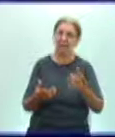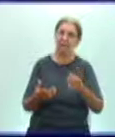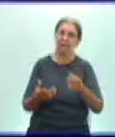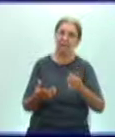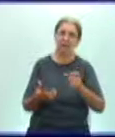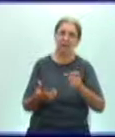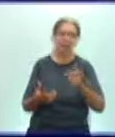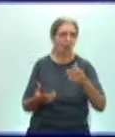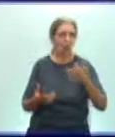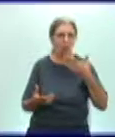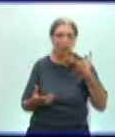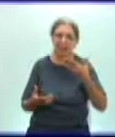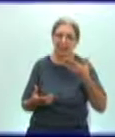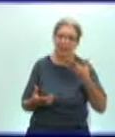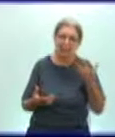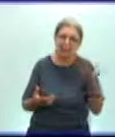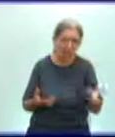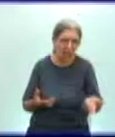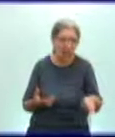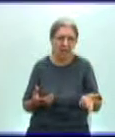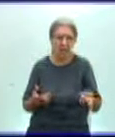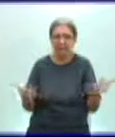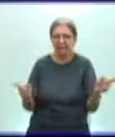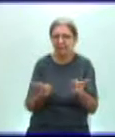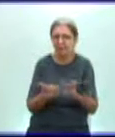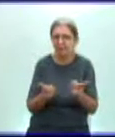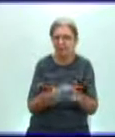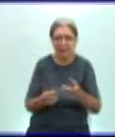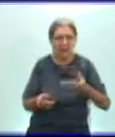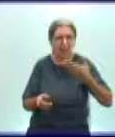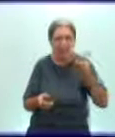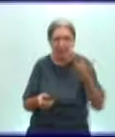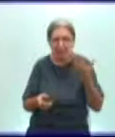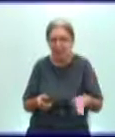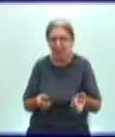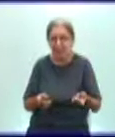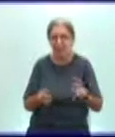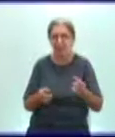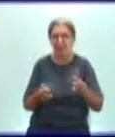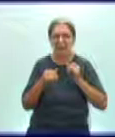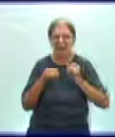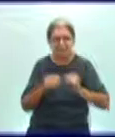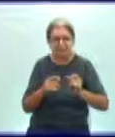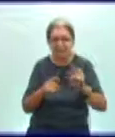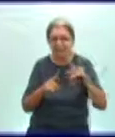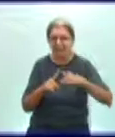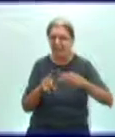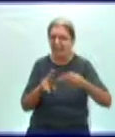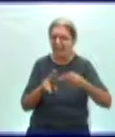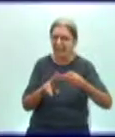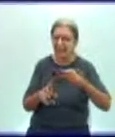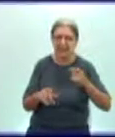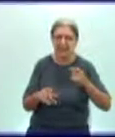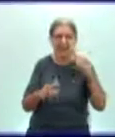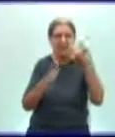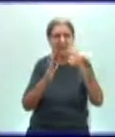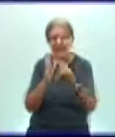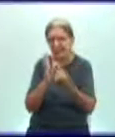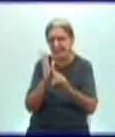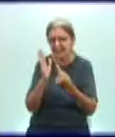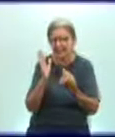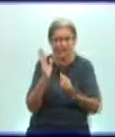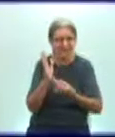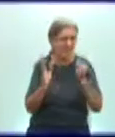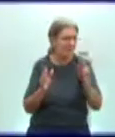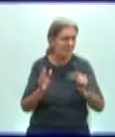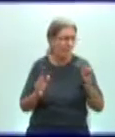enunciar temas, caracterizar personajes, porque estos personajes son el trasunto, son el